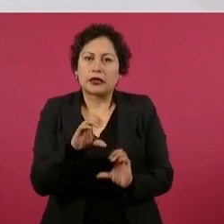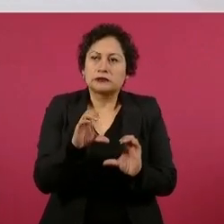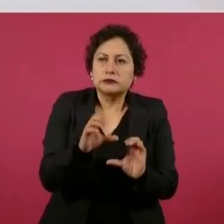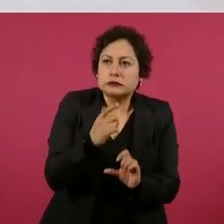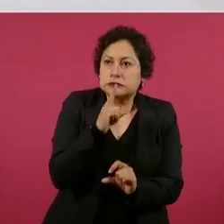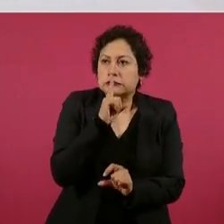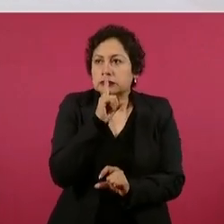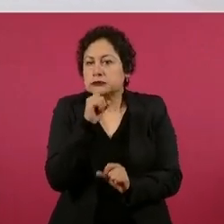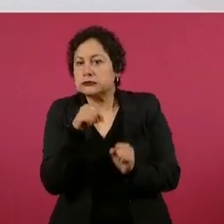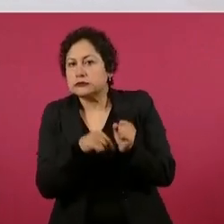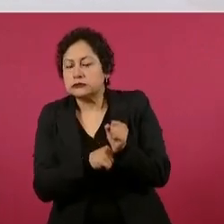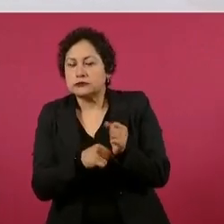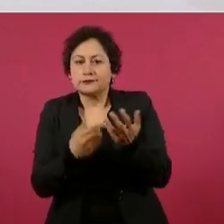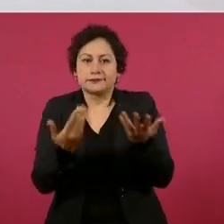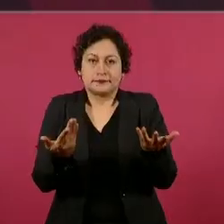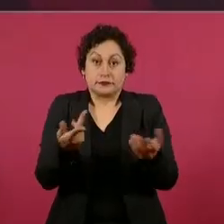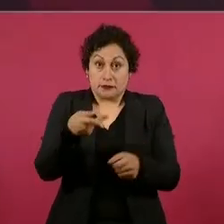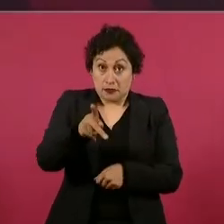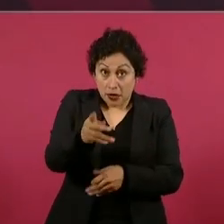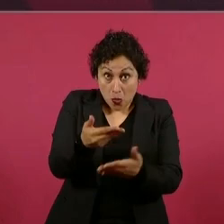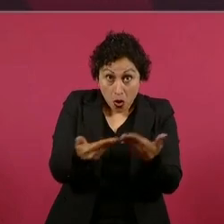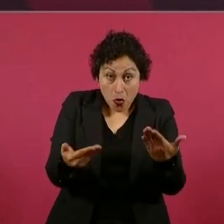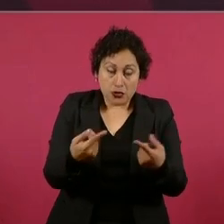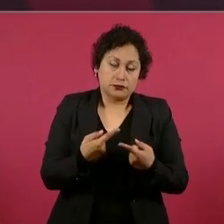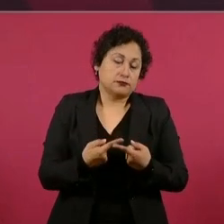Por eso es muy importante